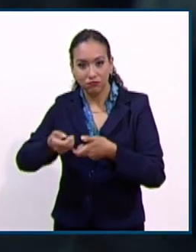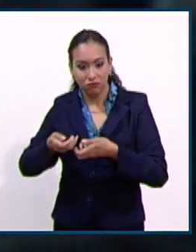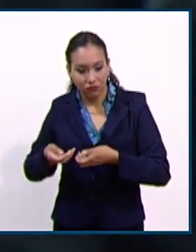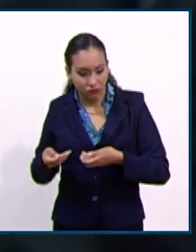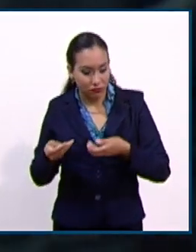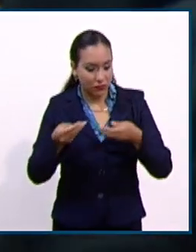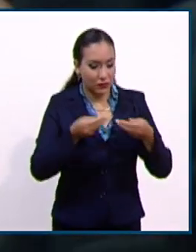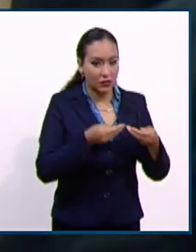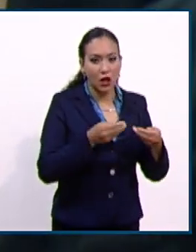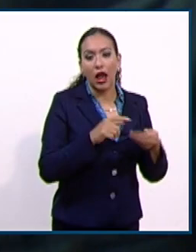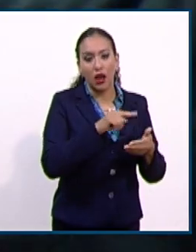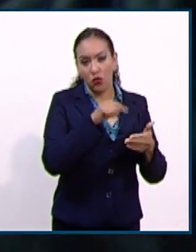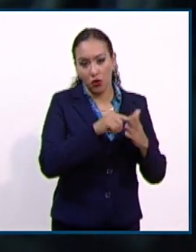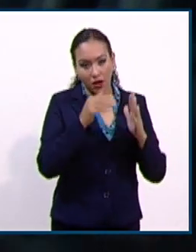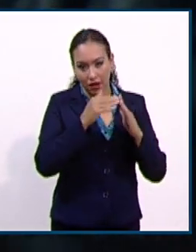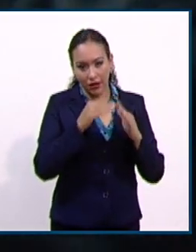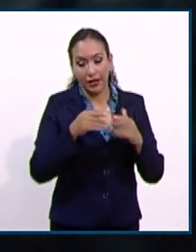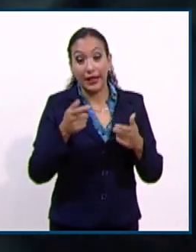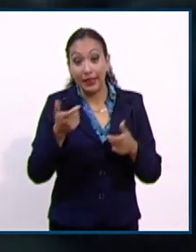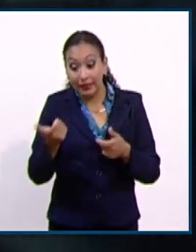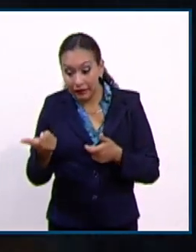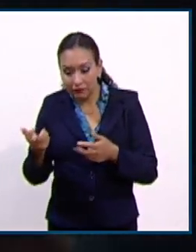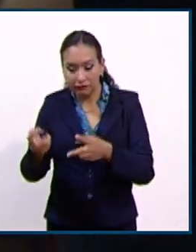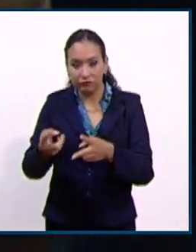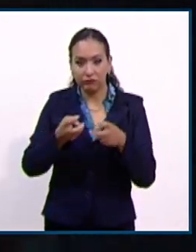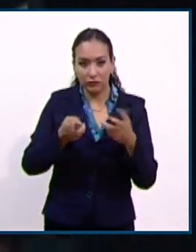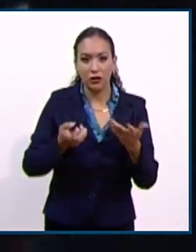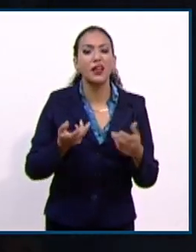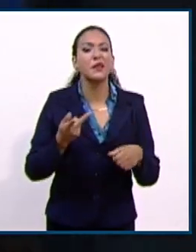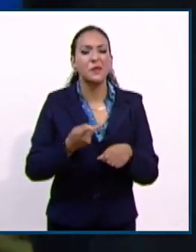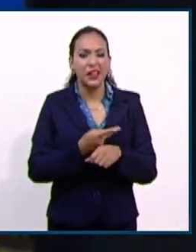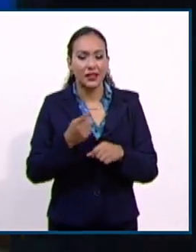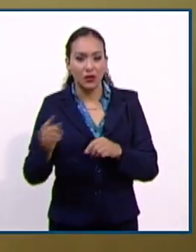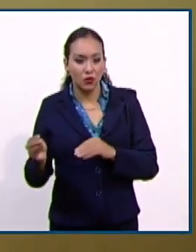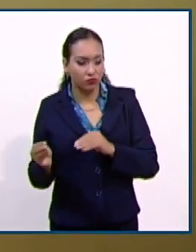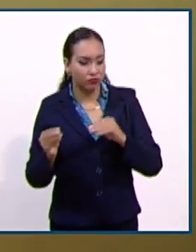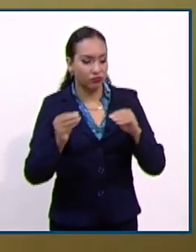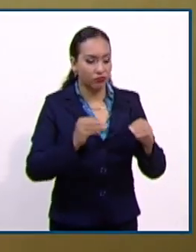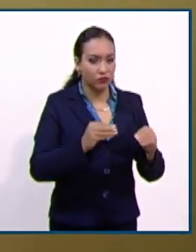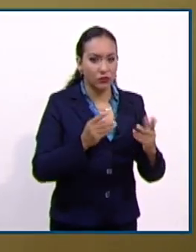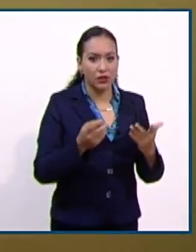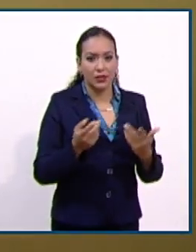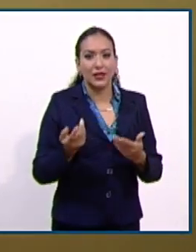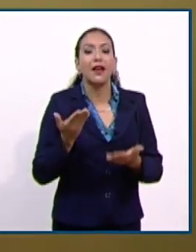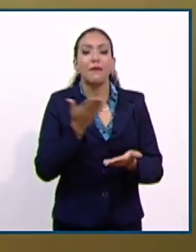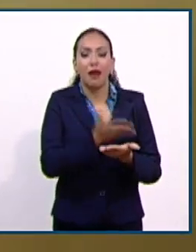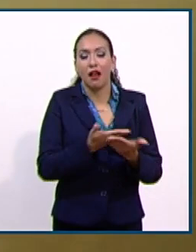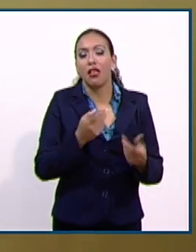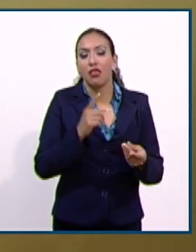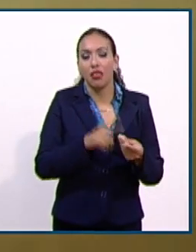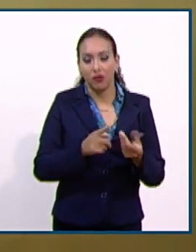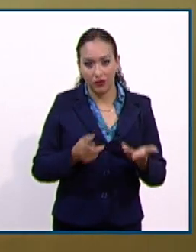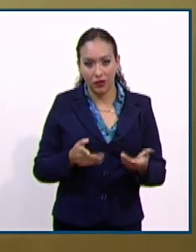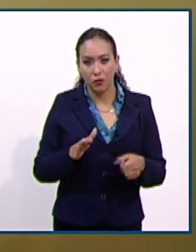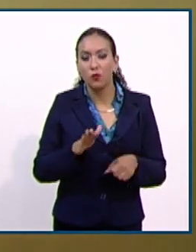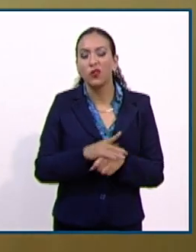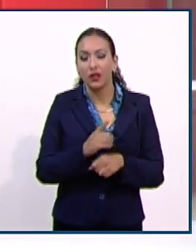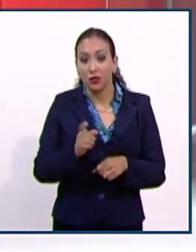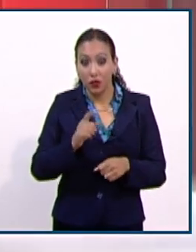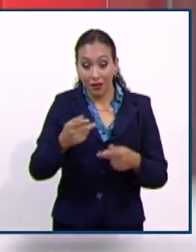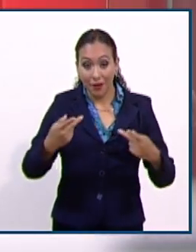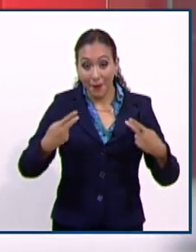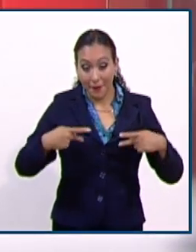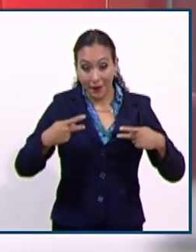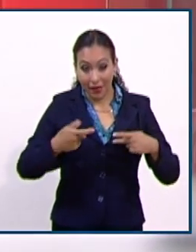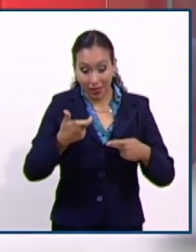a su destino inmediato, pues el concepto destino inmediato no es de difícil comprensión, ya que se refiere al momento del retiro